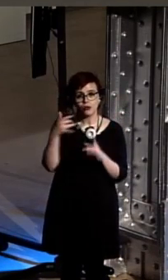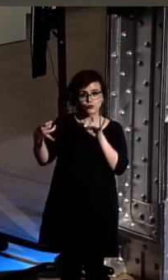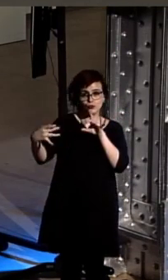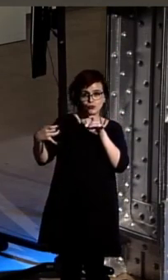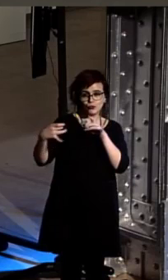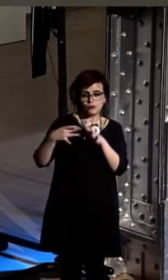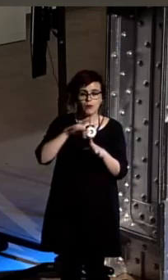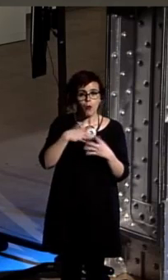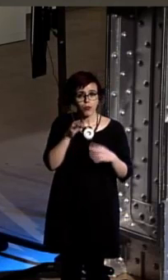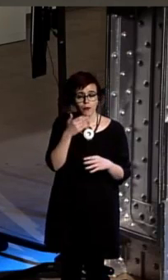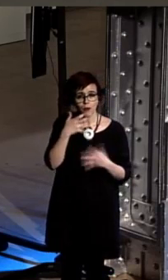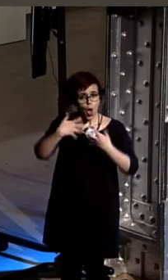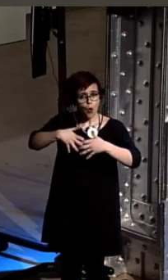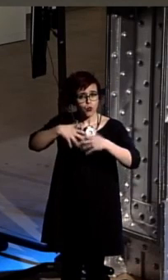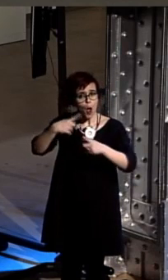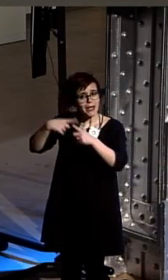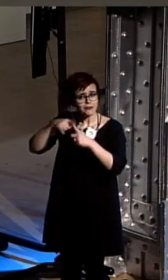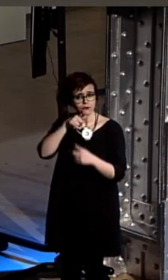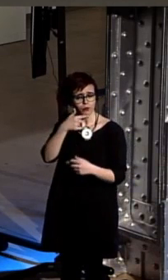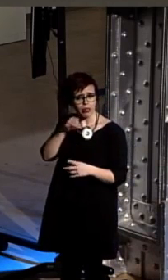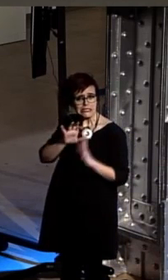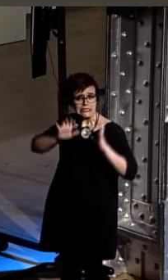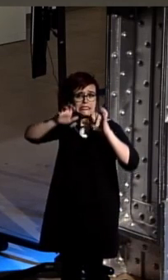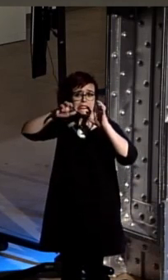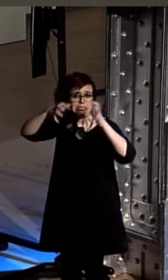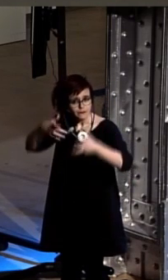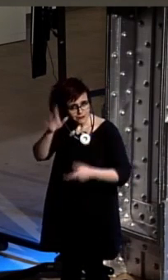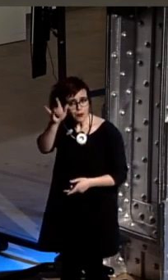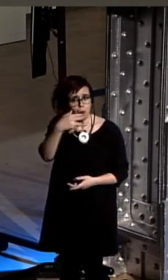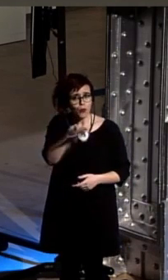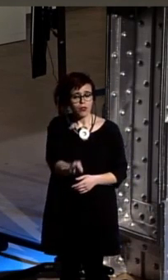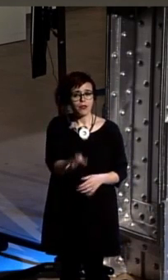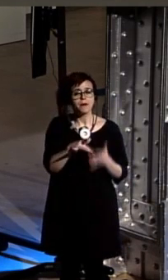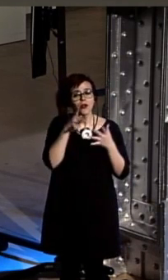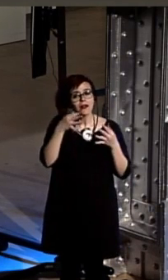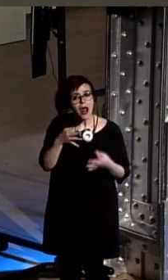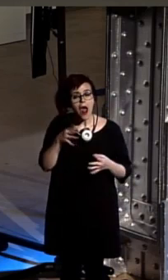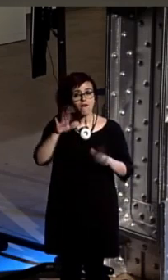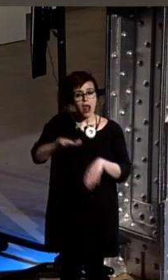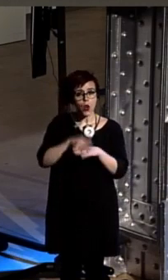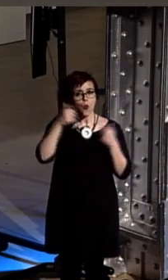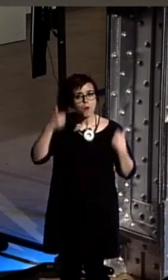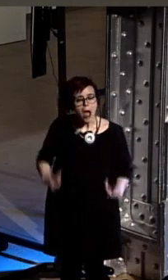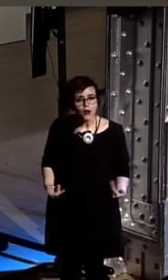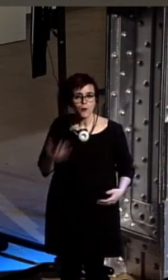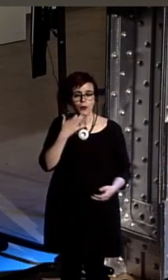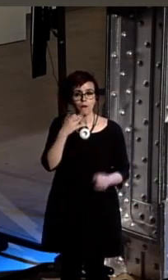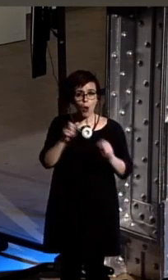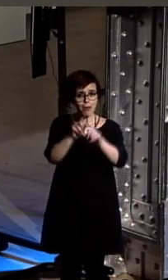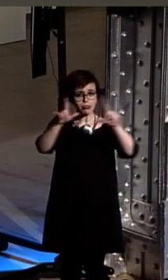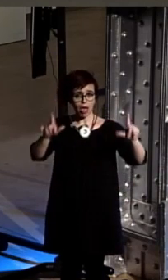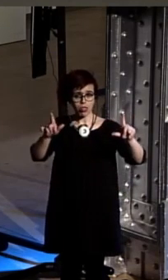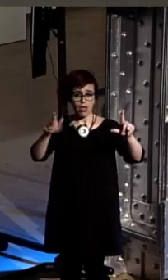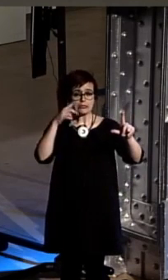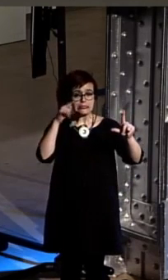puede enfurecerse con un objeto mecánico. Eso forma parte también de la capacidad del ser humano de creer en la ficción. Uno llora frente a una